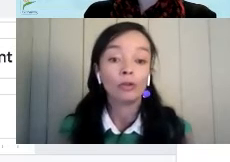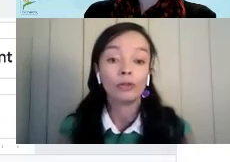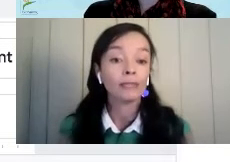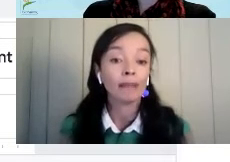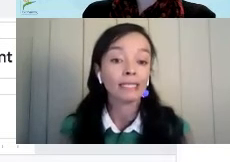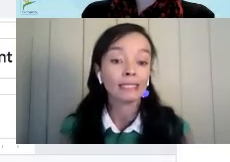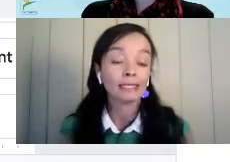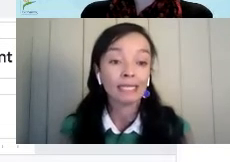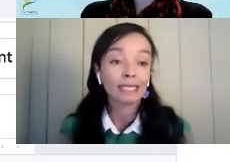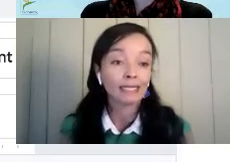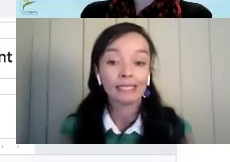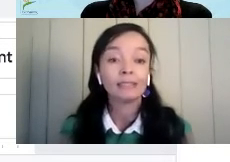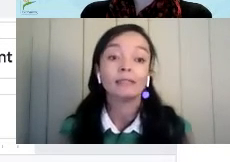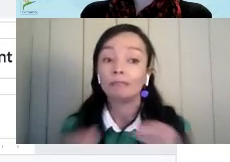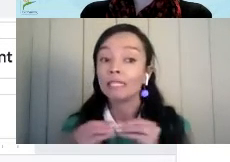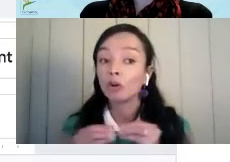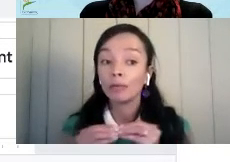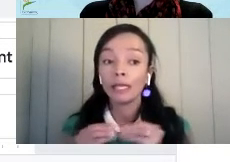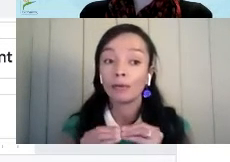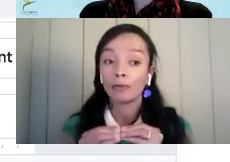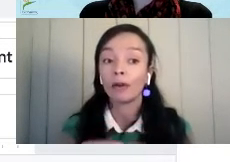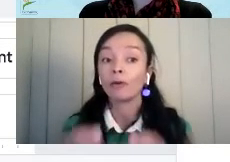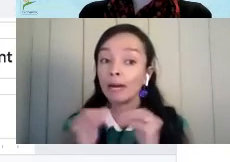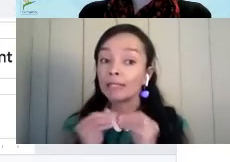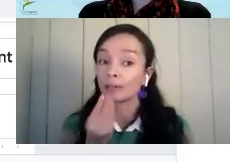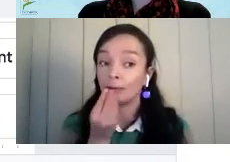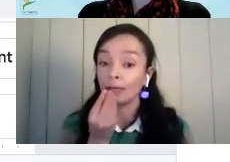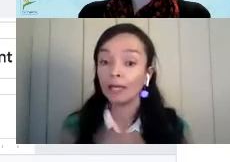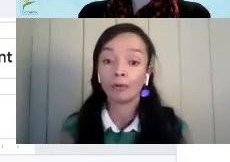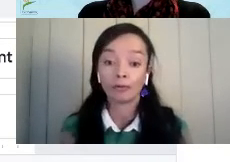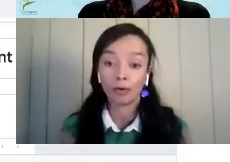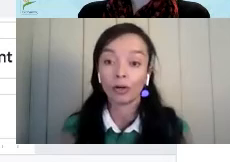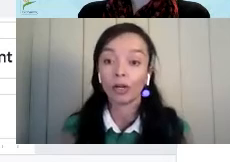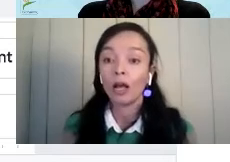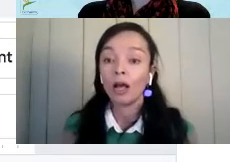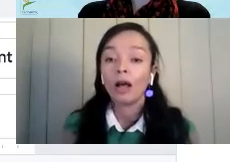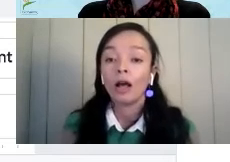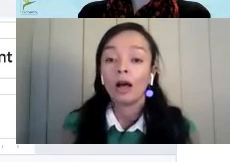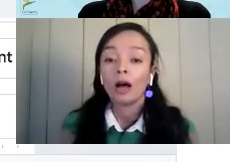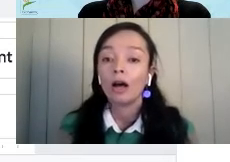No, no es más, más, más comida, por favor. Más comida, por favor.